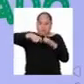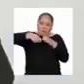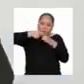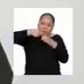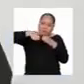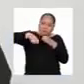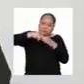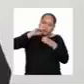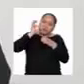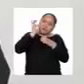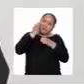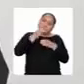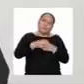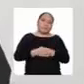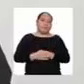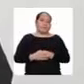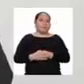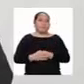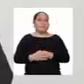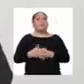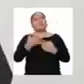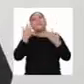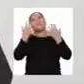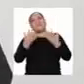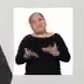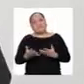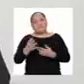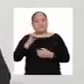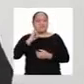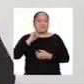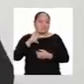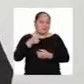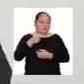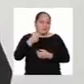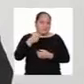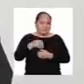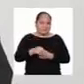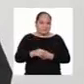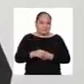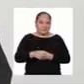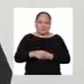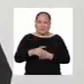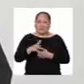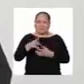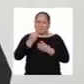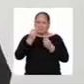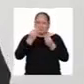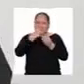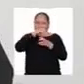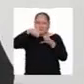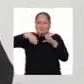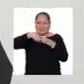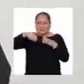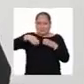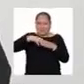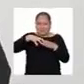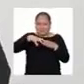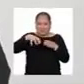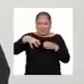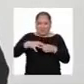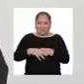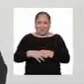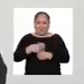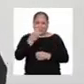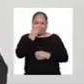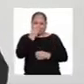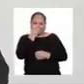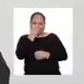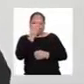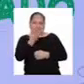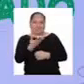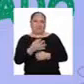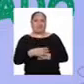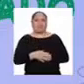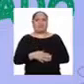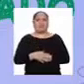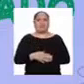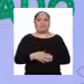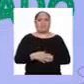rico. Ay, detective John, tremenda combinación esa. Buen sentido del humor ese.